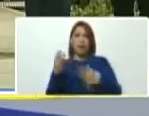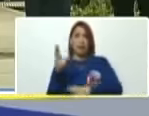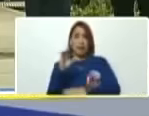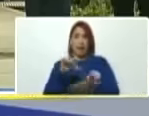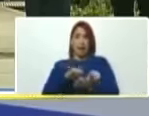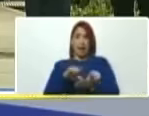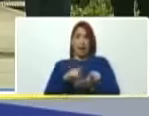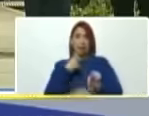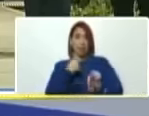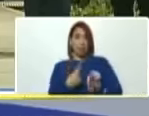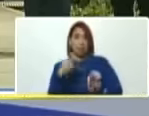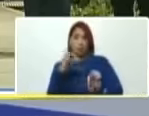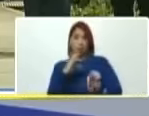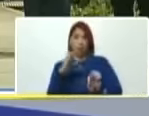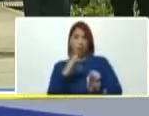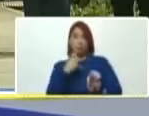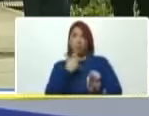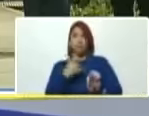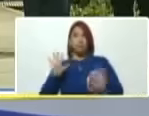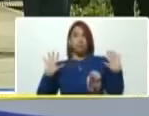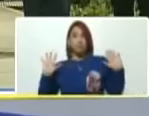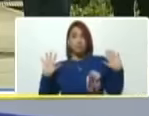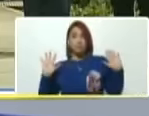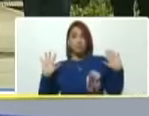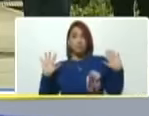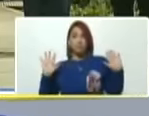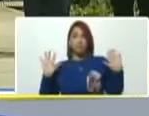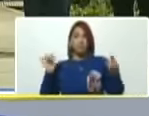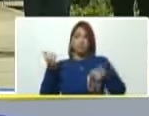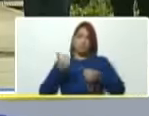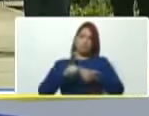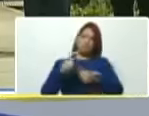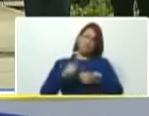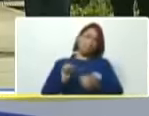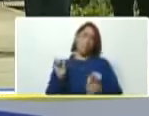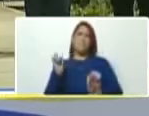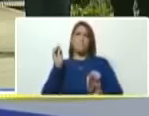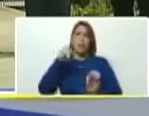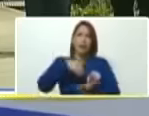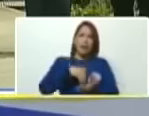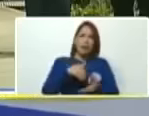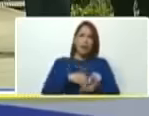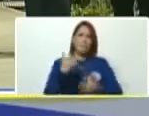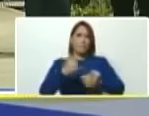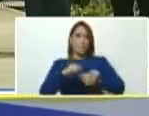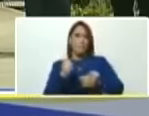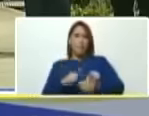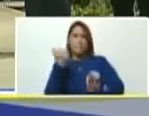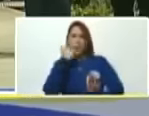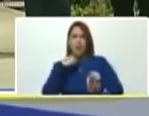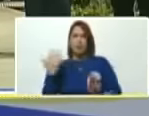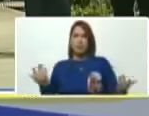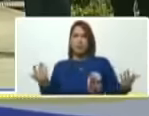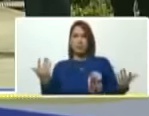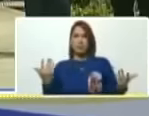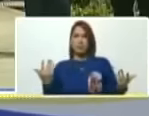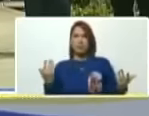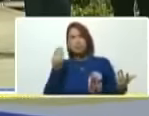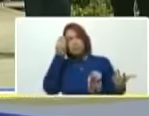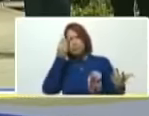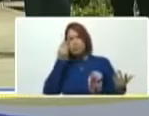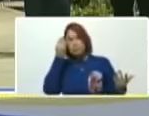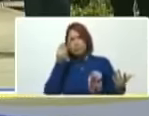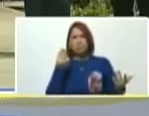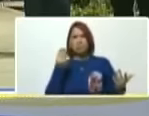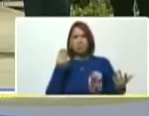digo Caracas, digo Maracay, Valencia, Maracaibo, aunque creo que el